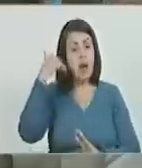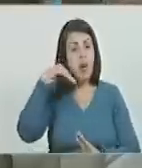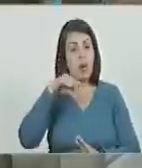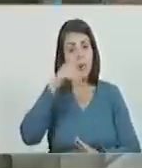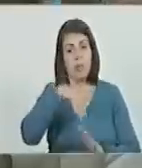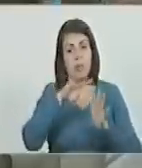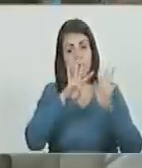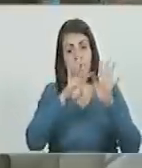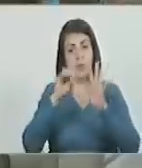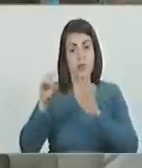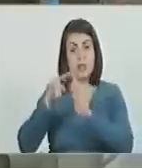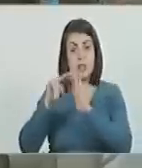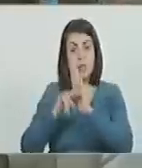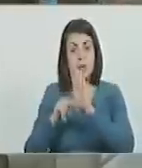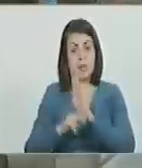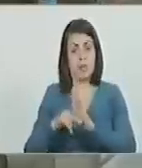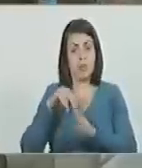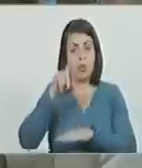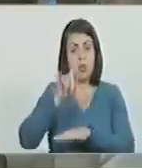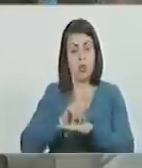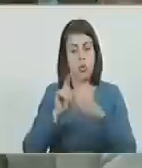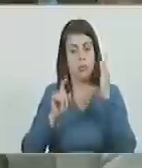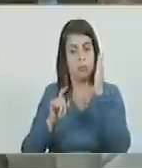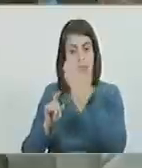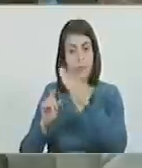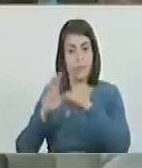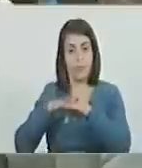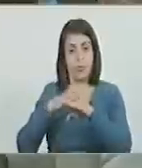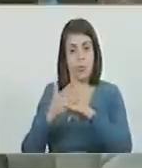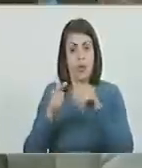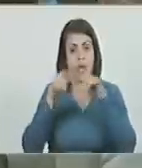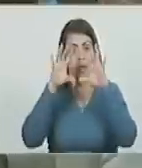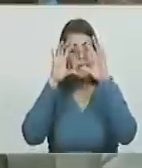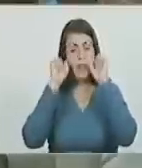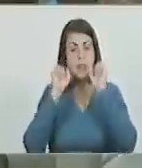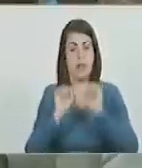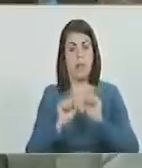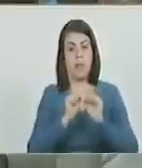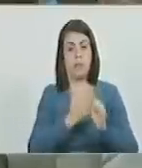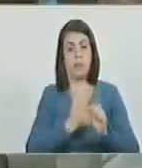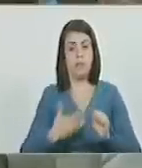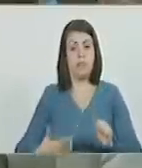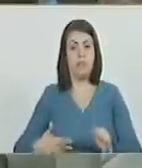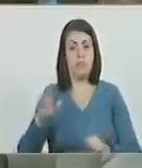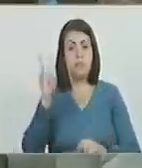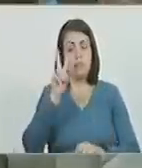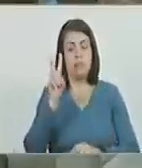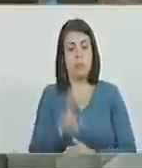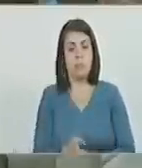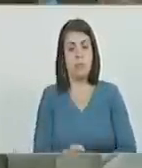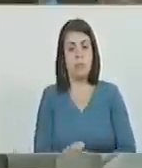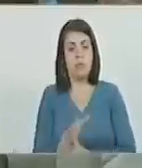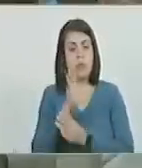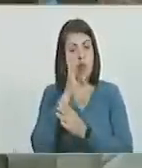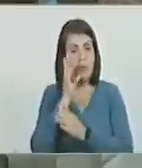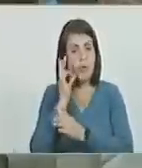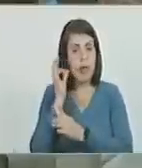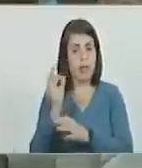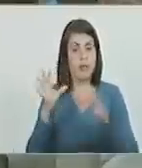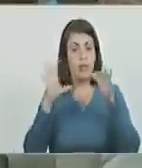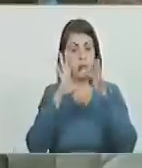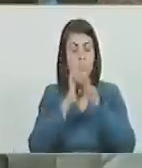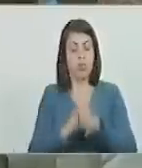más de 900 medidas coercitivas unilaterales, porque entendemos, presidente, que Venezuela y Francia mantienen